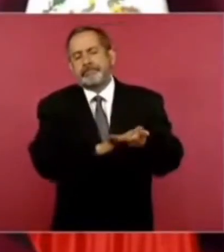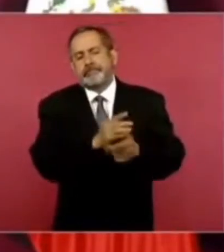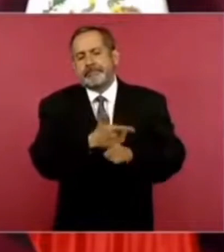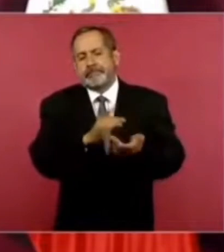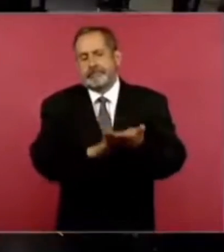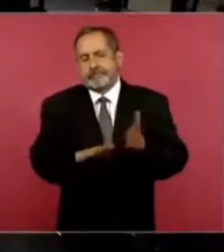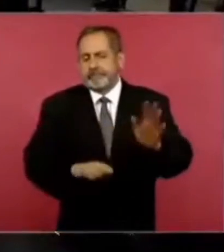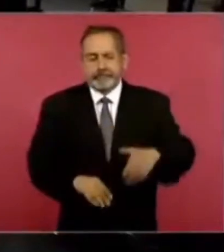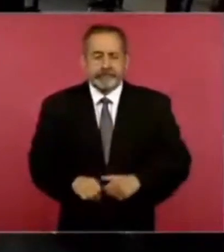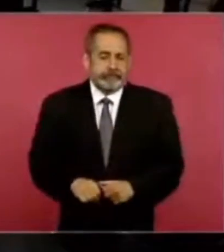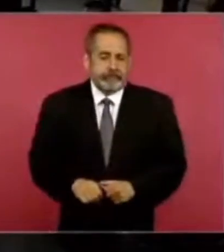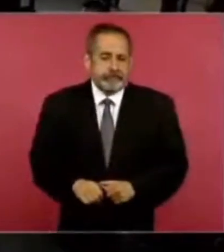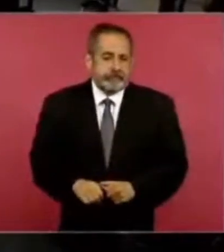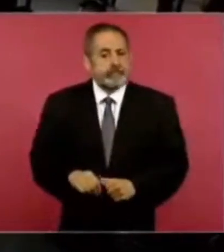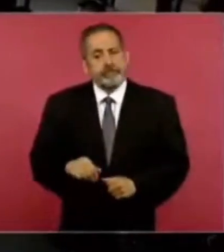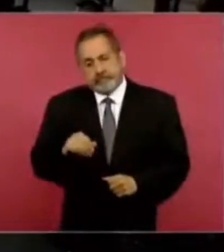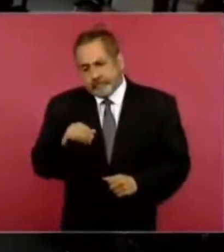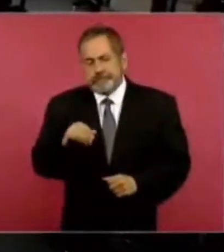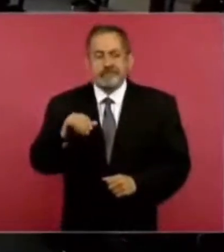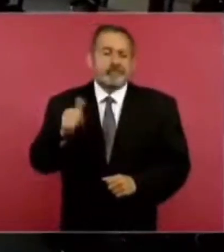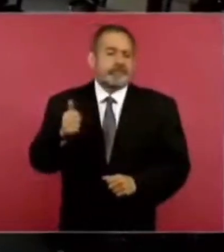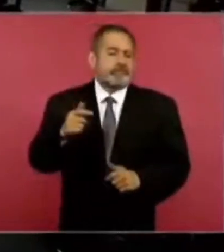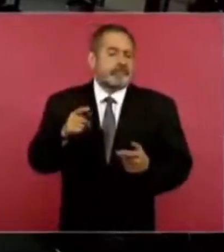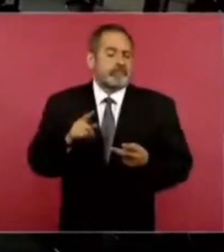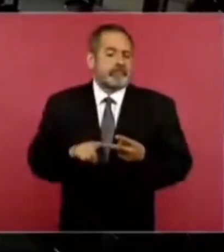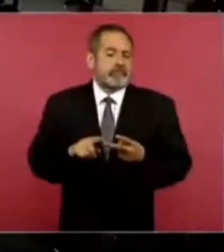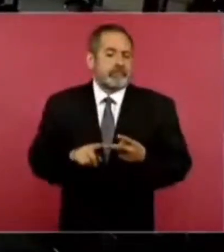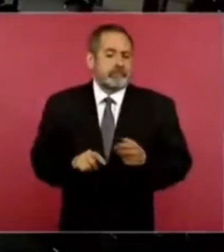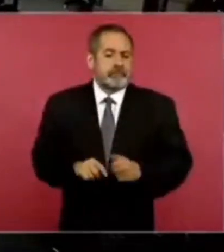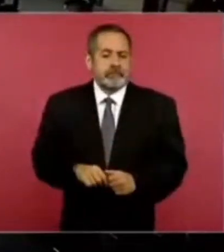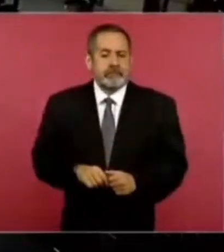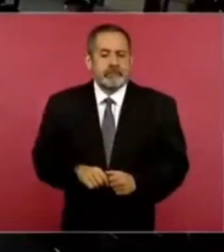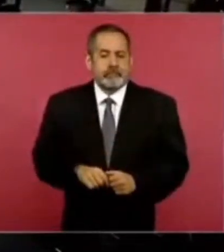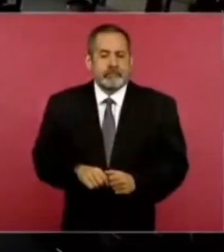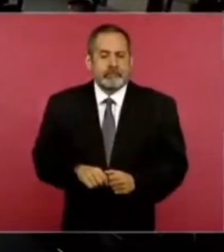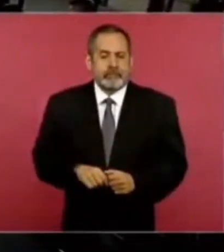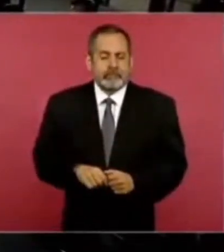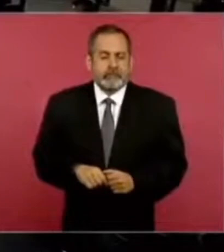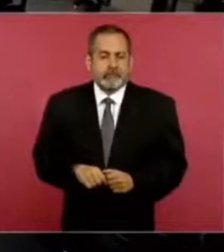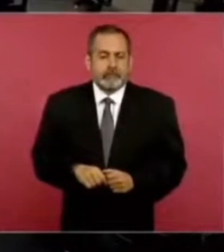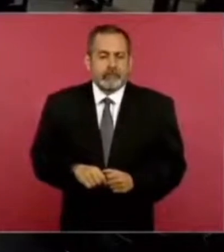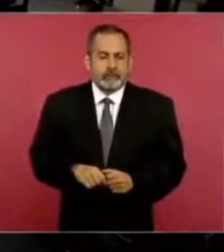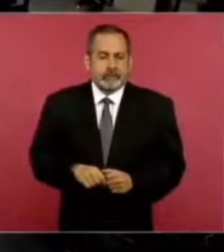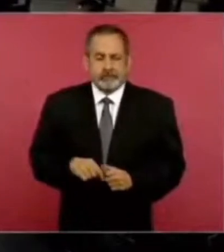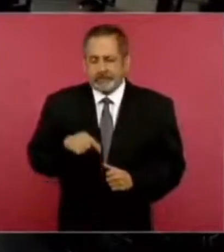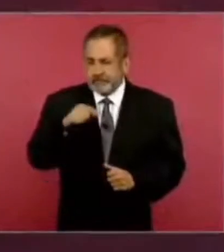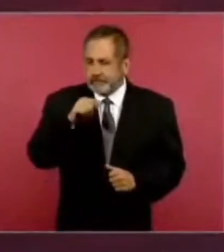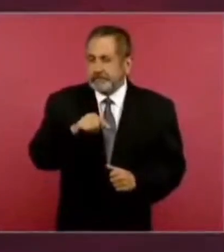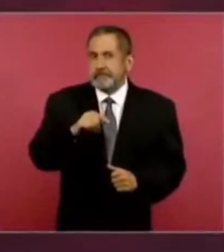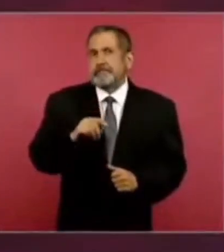adeudos pendientes con particulares. Entonces sí está bastante